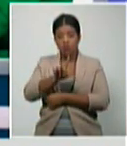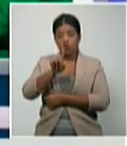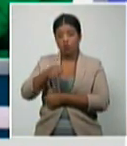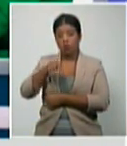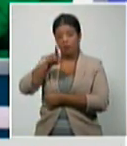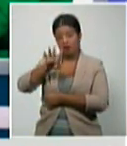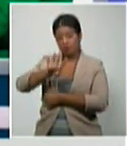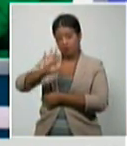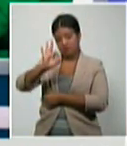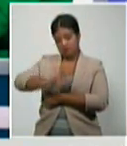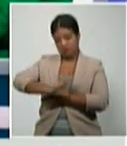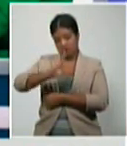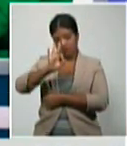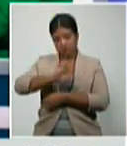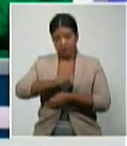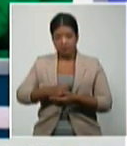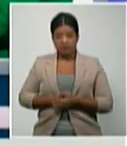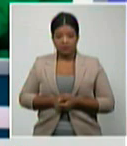1,14%,